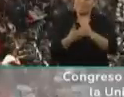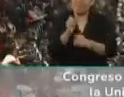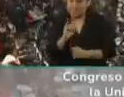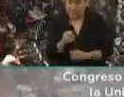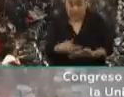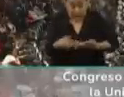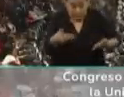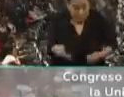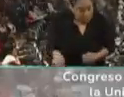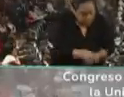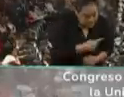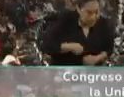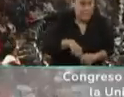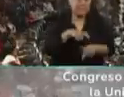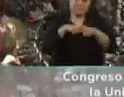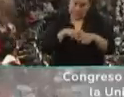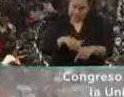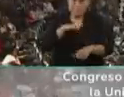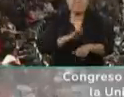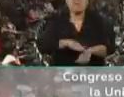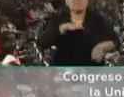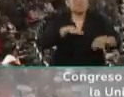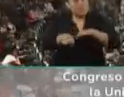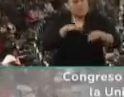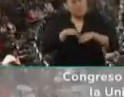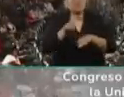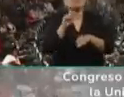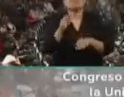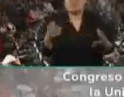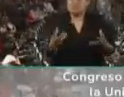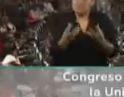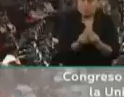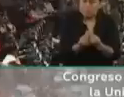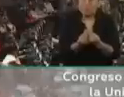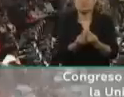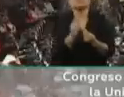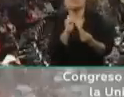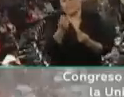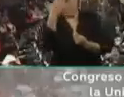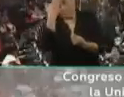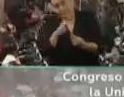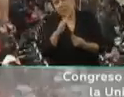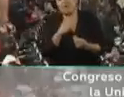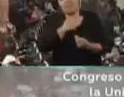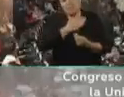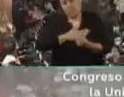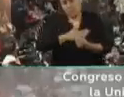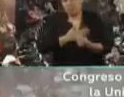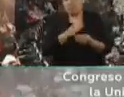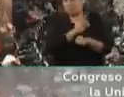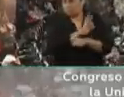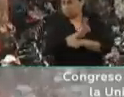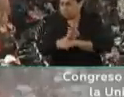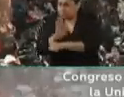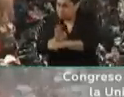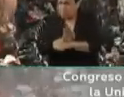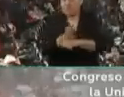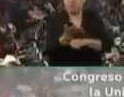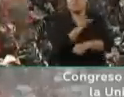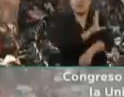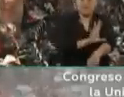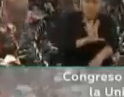es preservar los valores que nos unen, como la democracia, la división de poderes y la